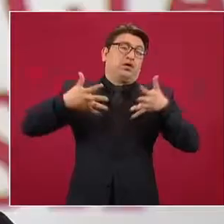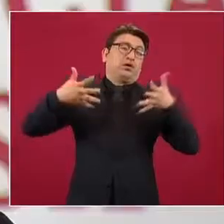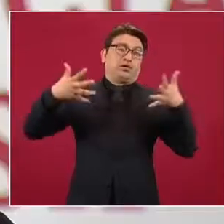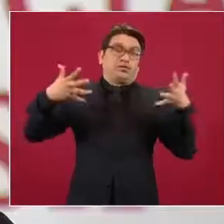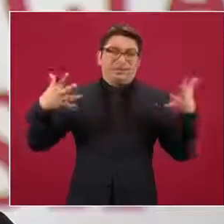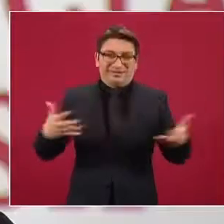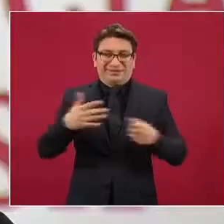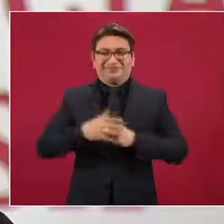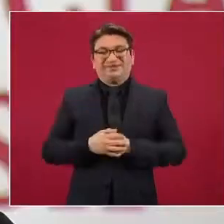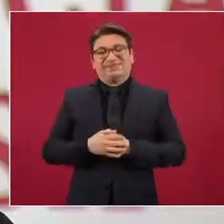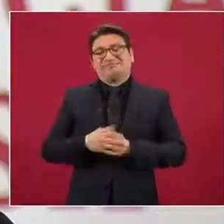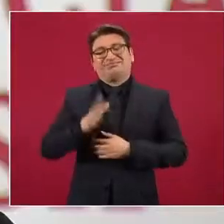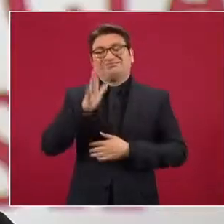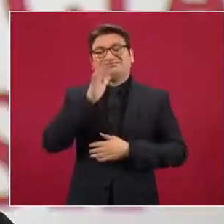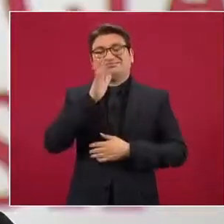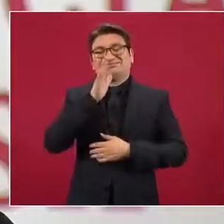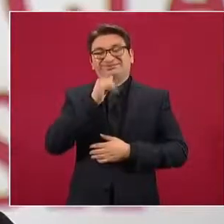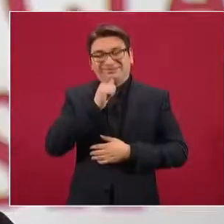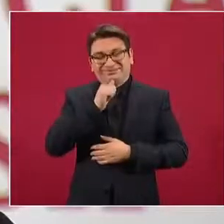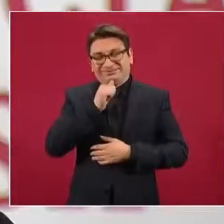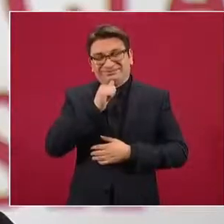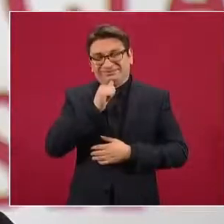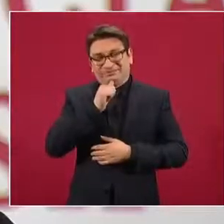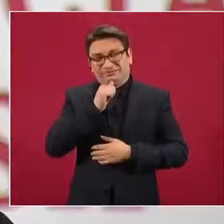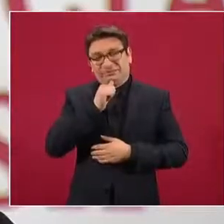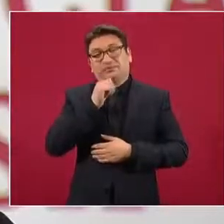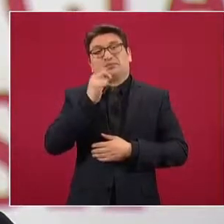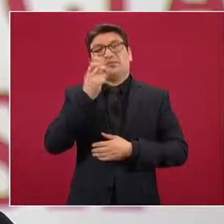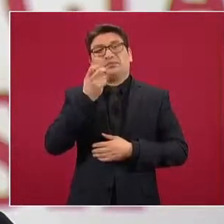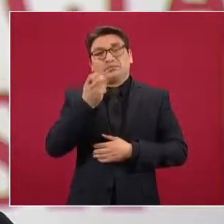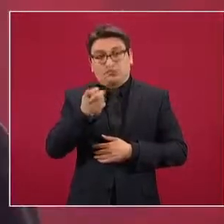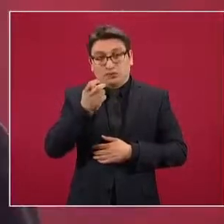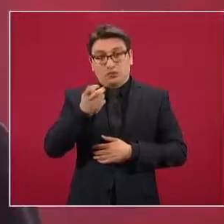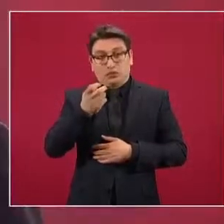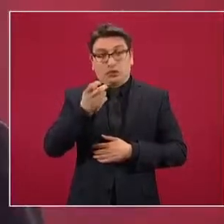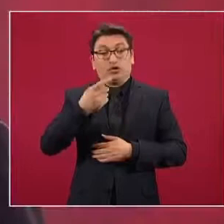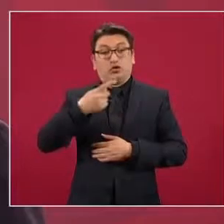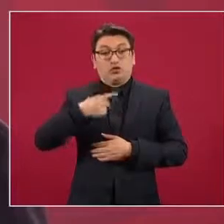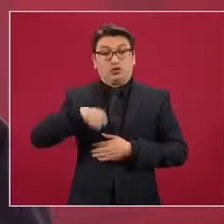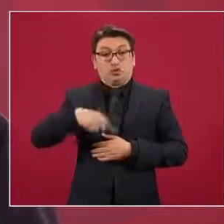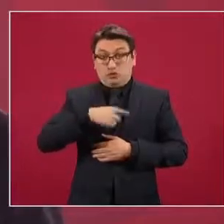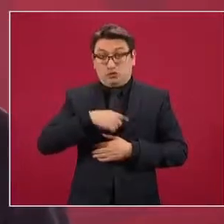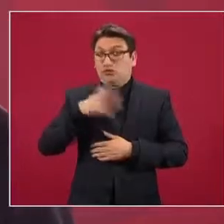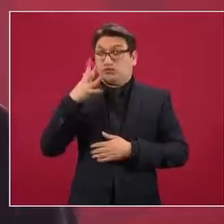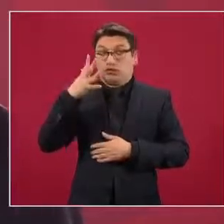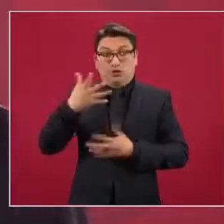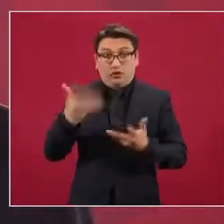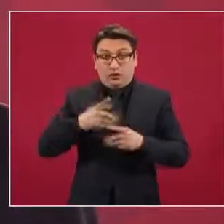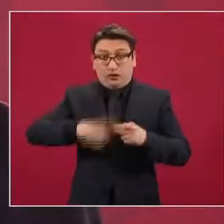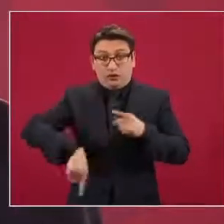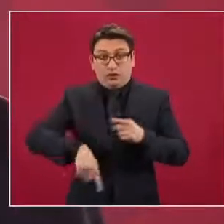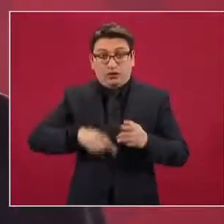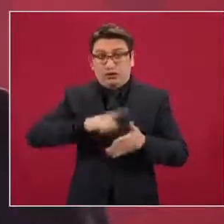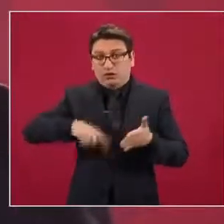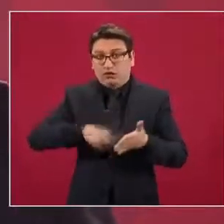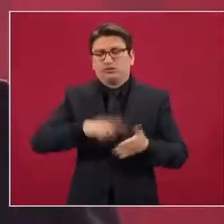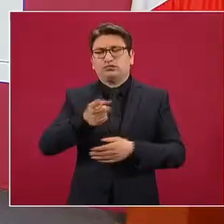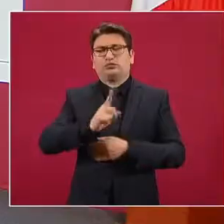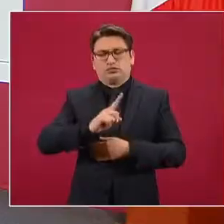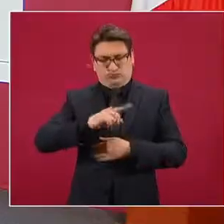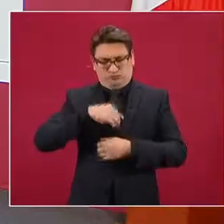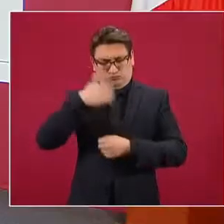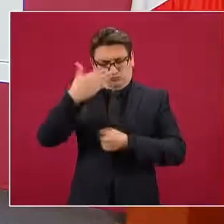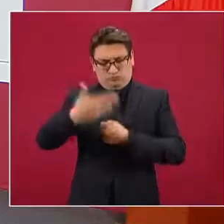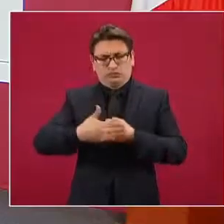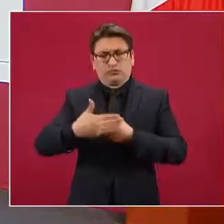República, no lo pudimos realizar. Eso no quiere decir que no lo vayamos a realizar. Desde luego que